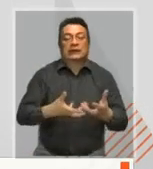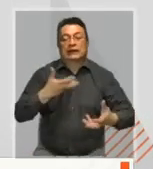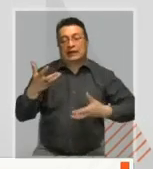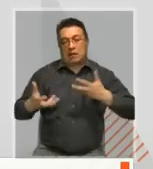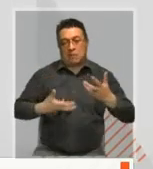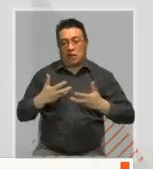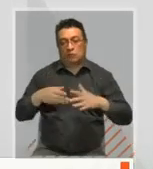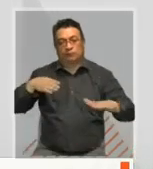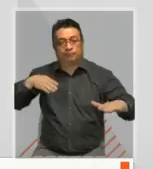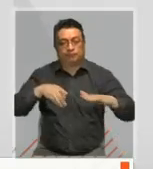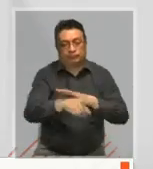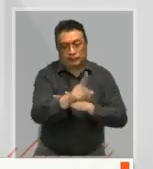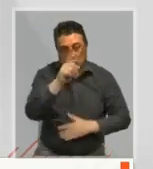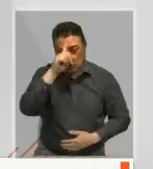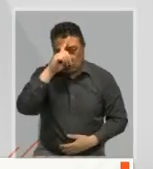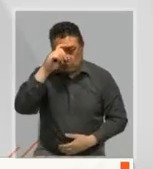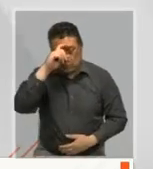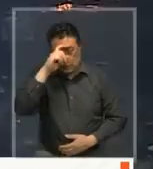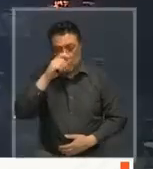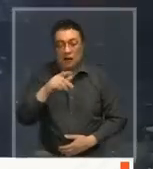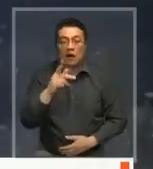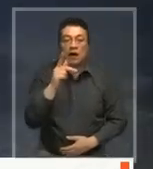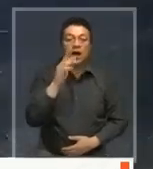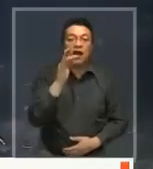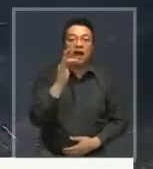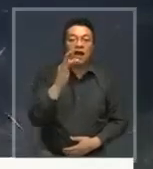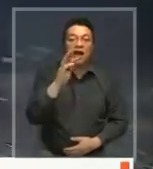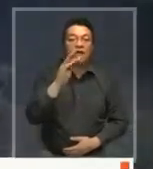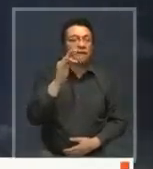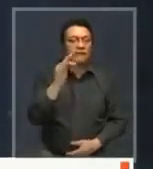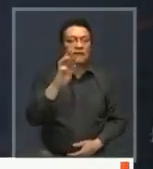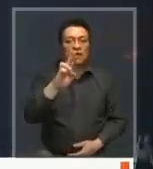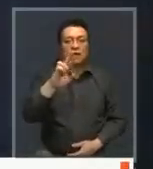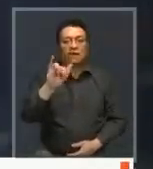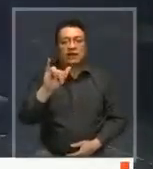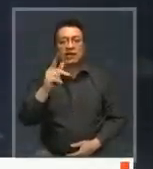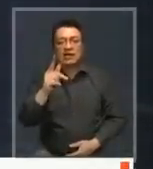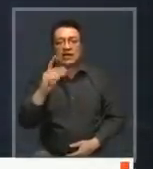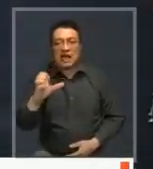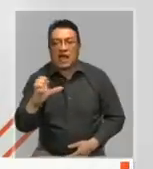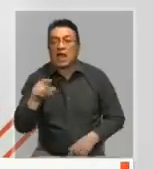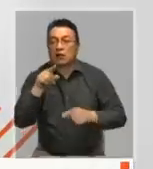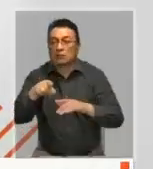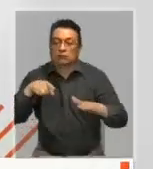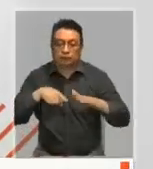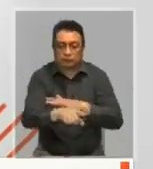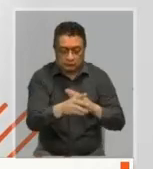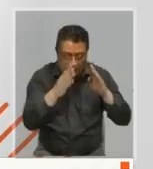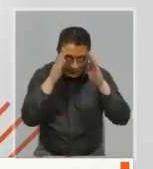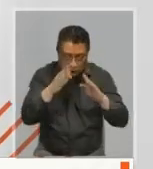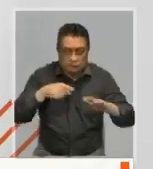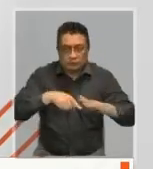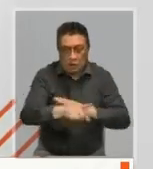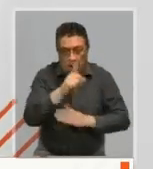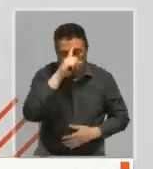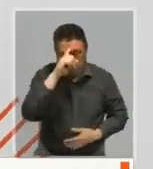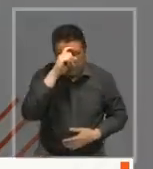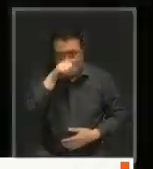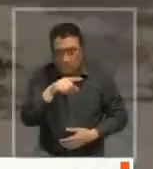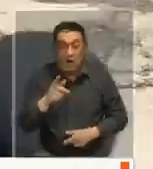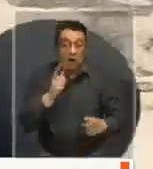Fueron internados en el hospital Dr. Gustavo Frique. Según las autoridades, se encuentran recibiendo toda la atención necesaria y sin riesgo